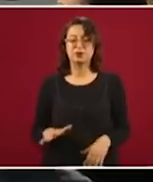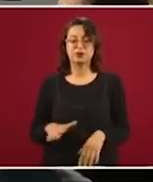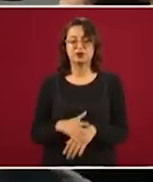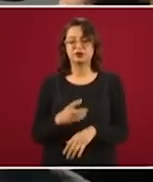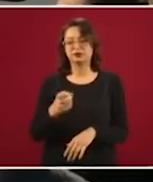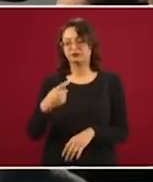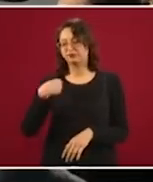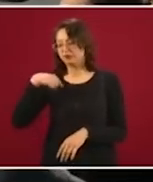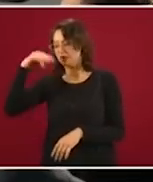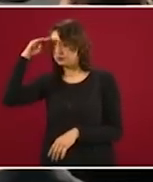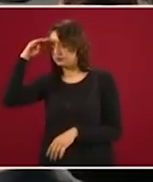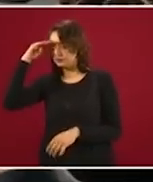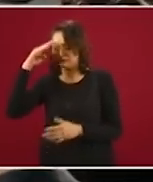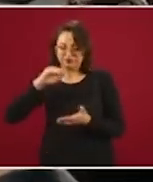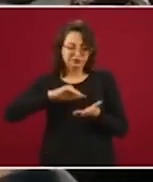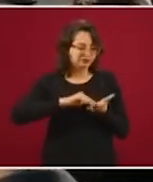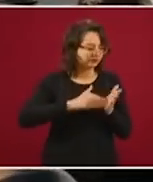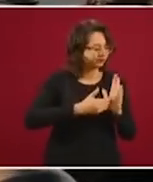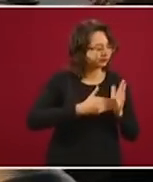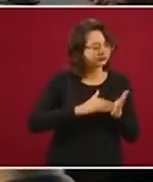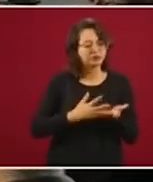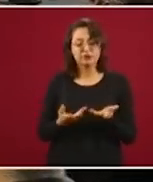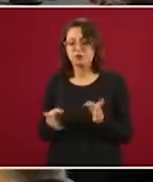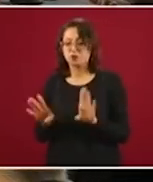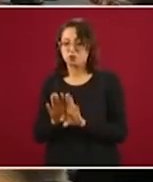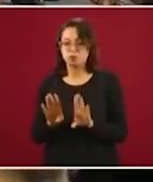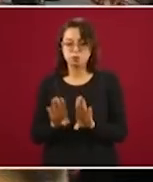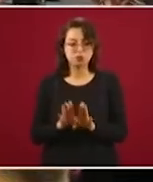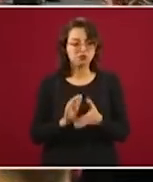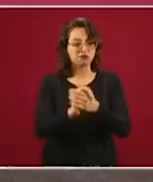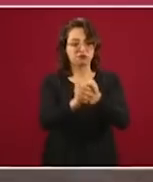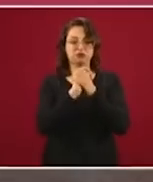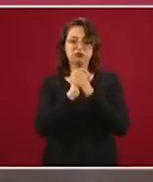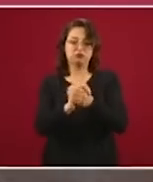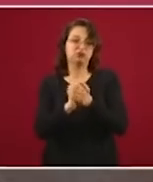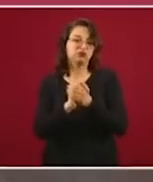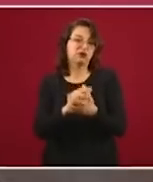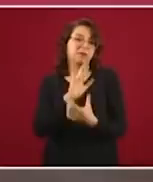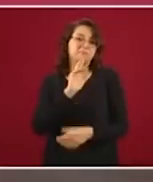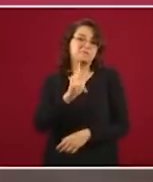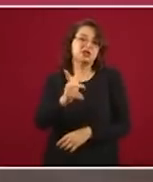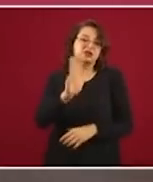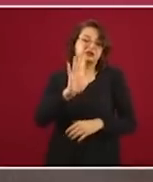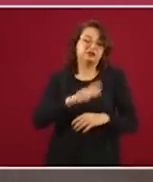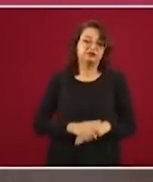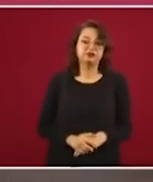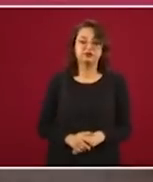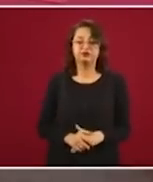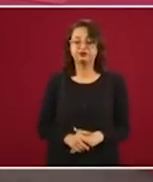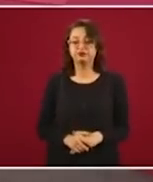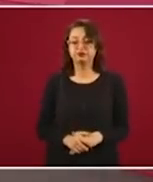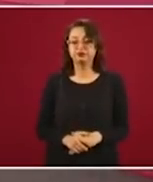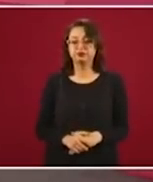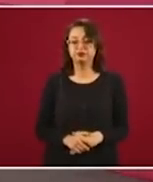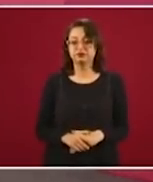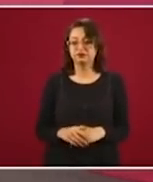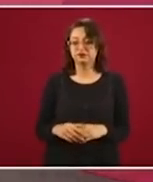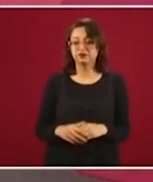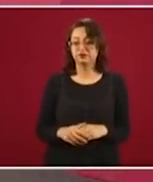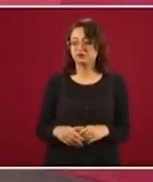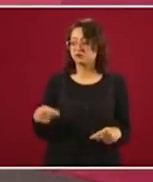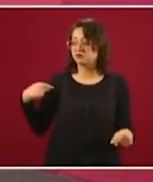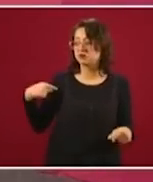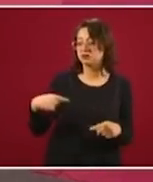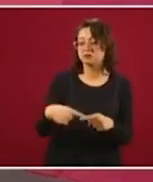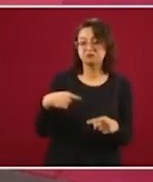resolviendo cómo lo vamos a rifar. Si en estos días no se anima